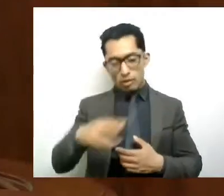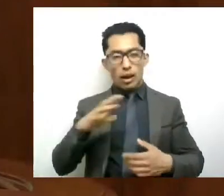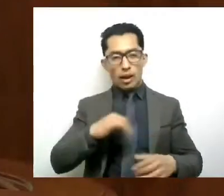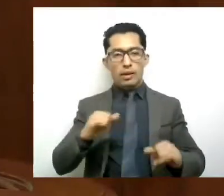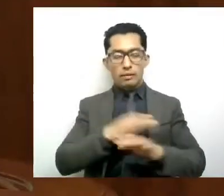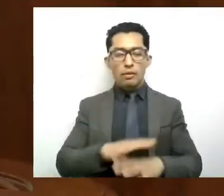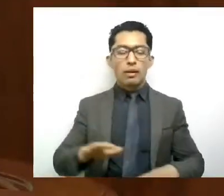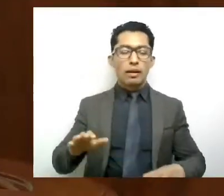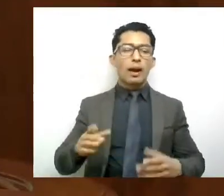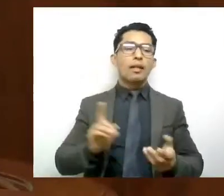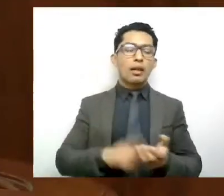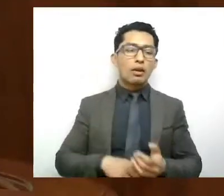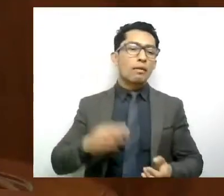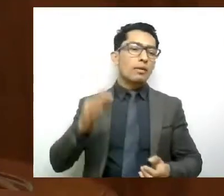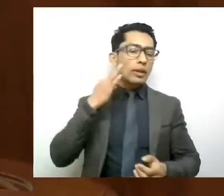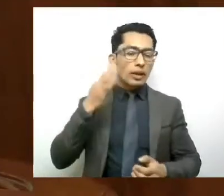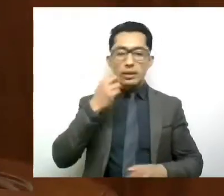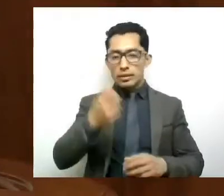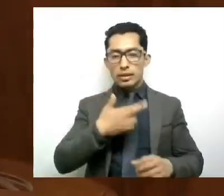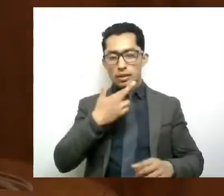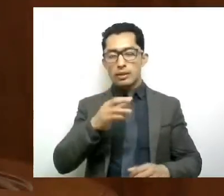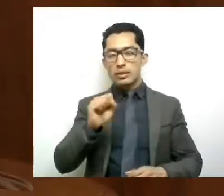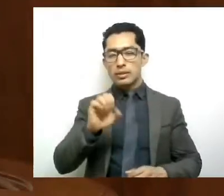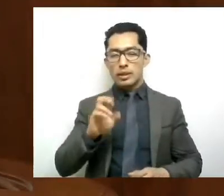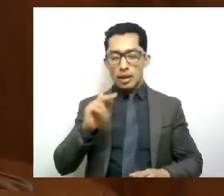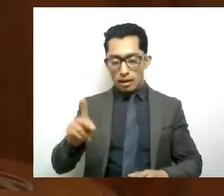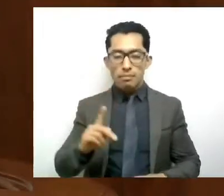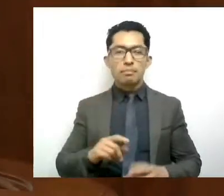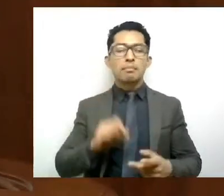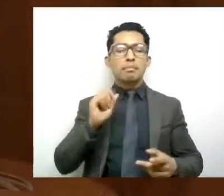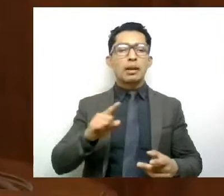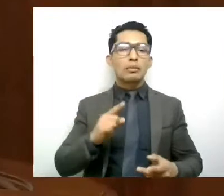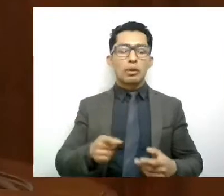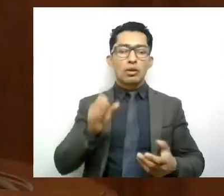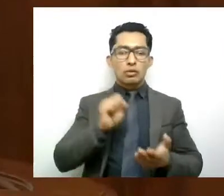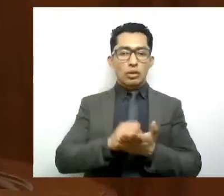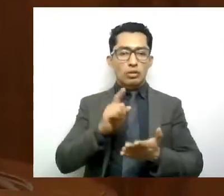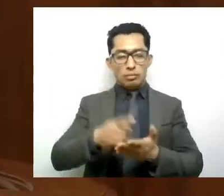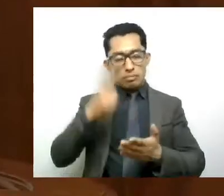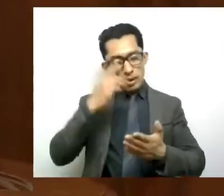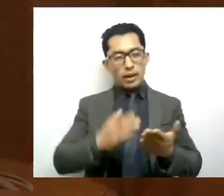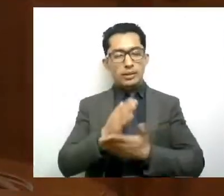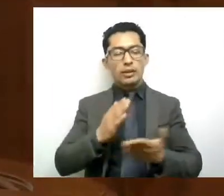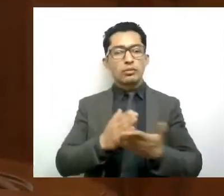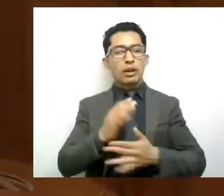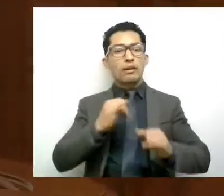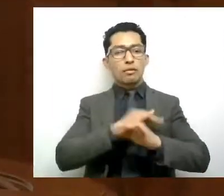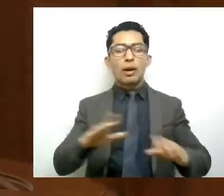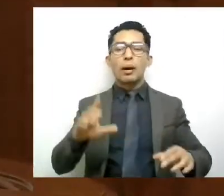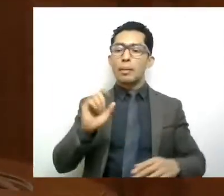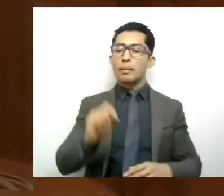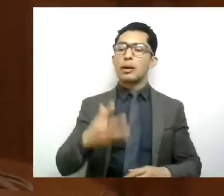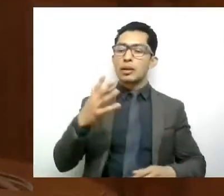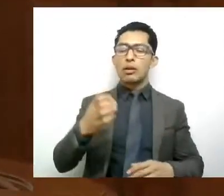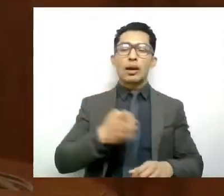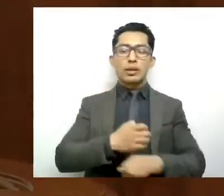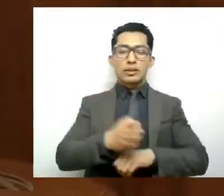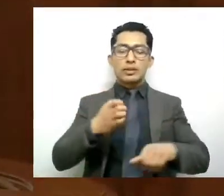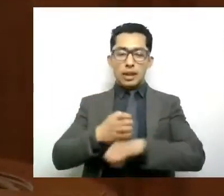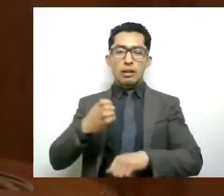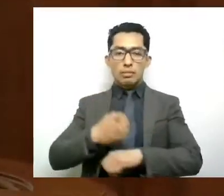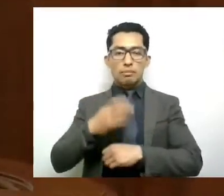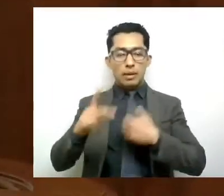fiscalías, secretarías de educación y de solicitudes de acceso a la información en 25 estados del país, en